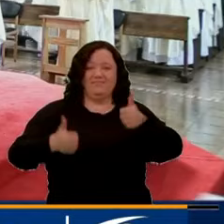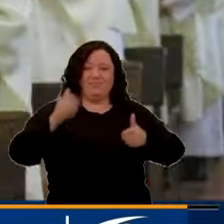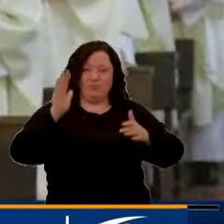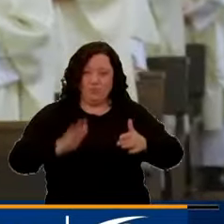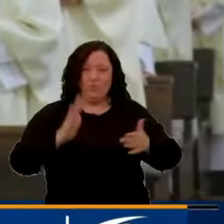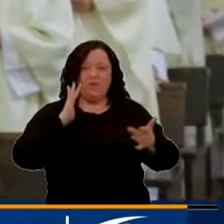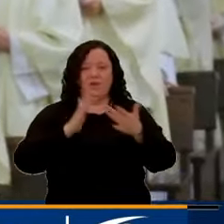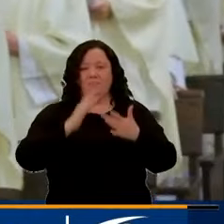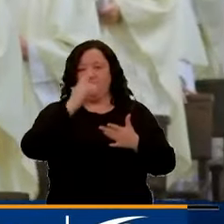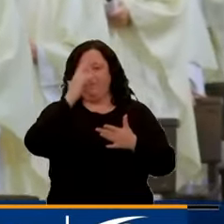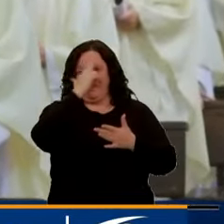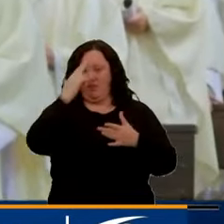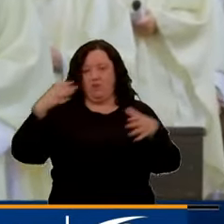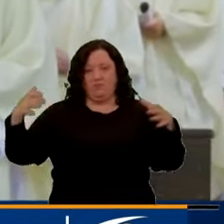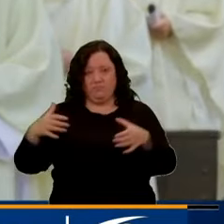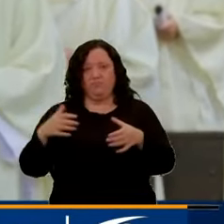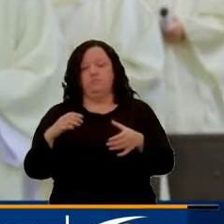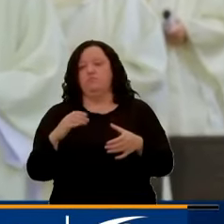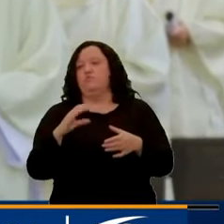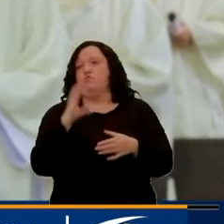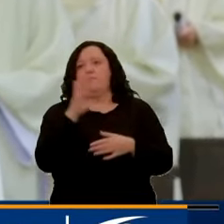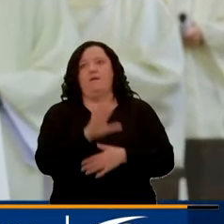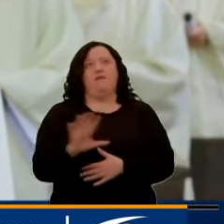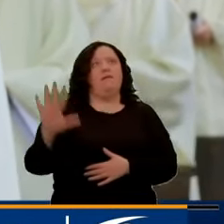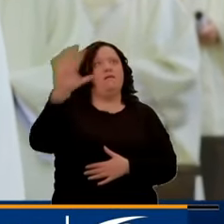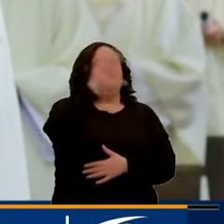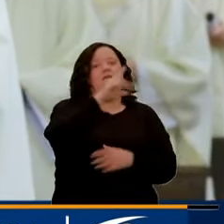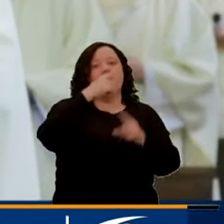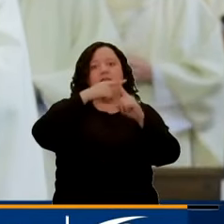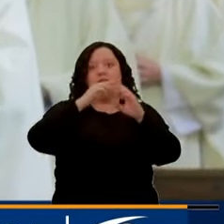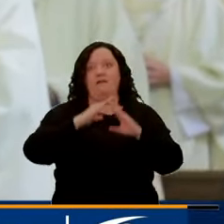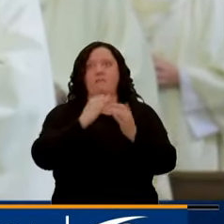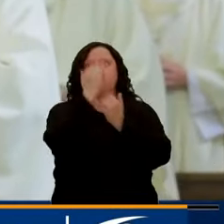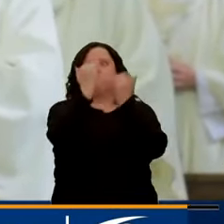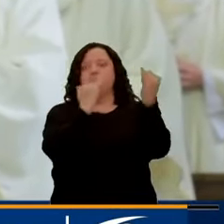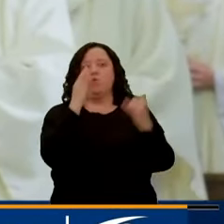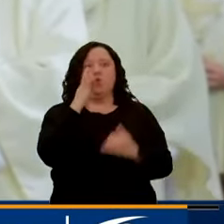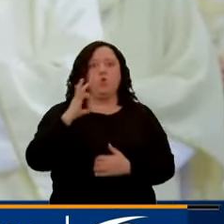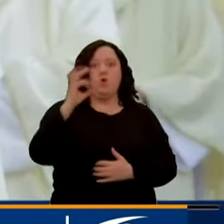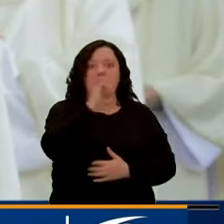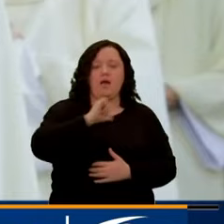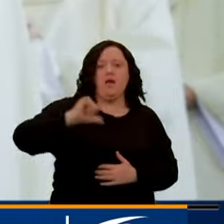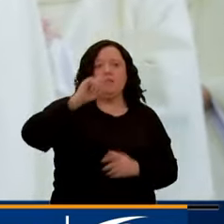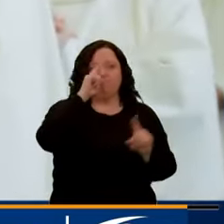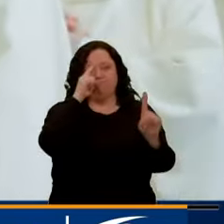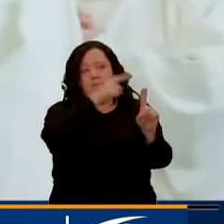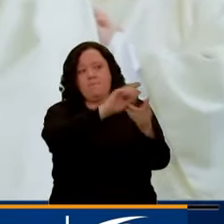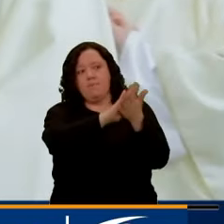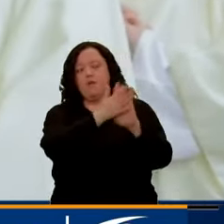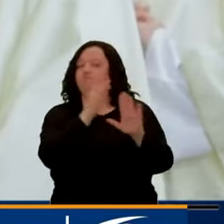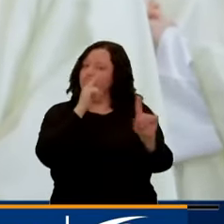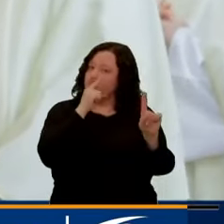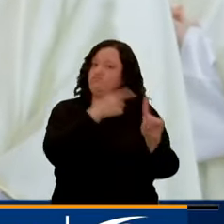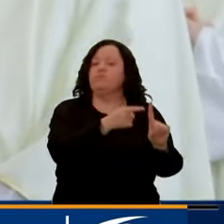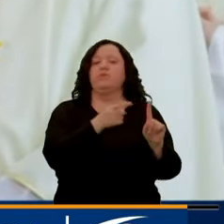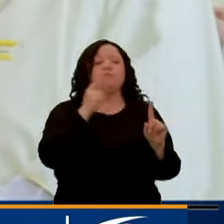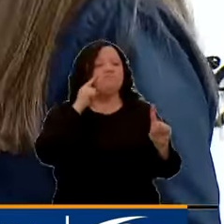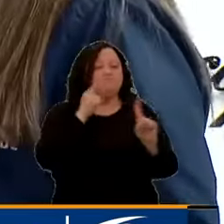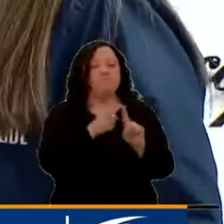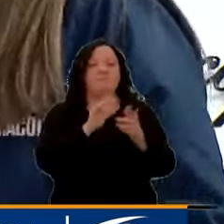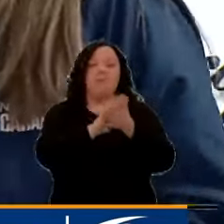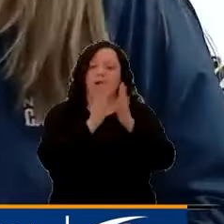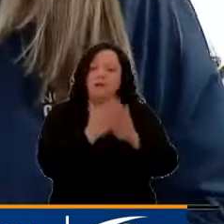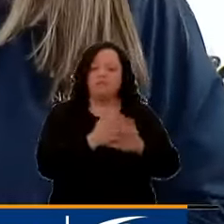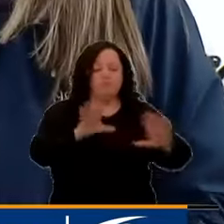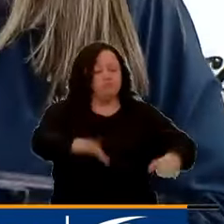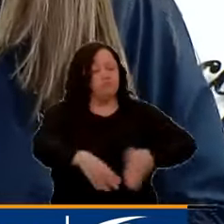Iglesia en Colombia y de todos los hombres y mujeres que trabajan por la paz, seguirle apostando a la paz y la reconciliación de la patria.